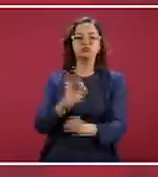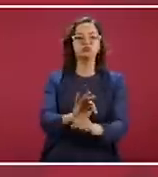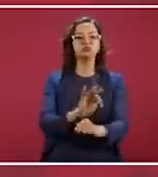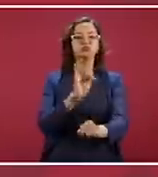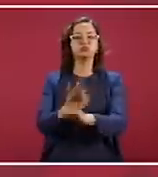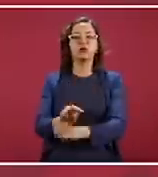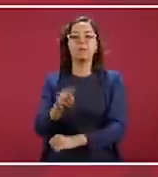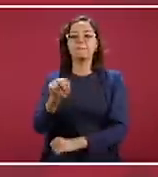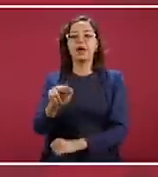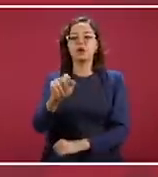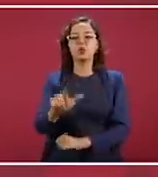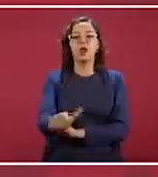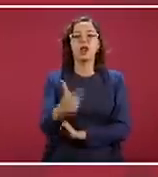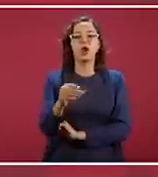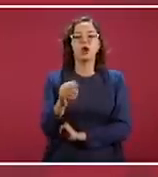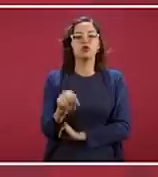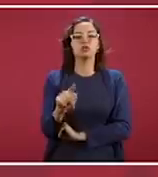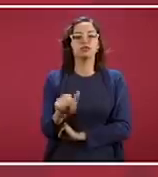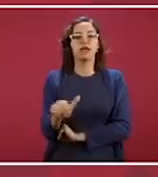Todos